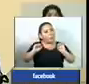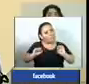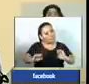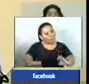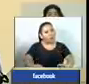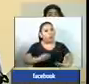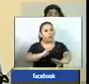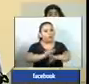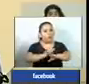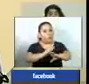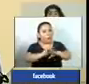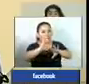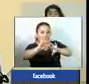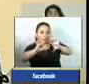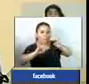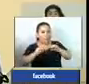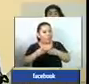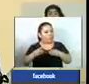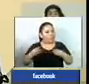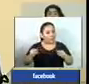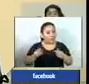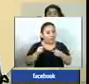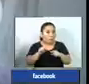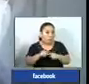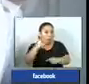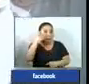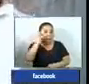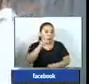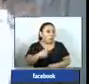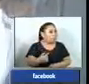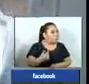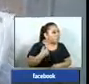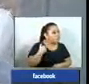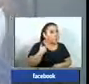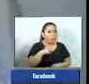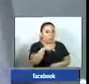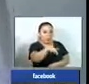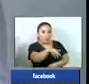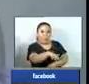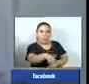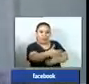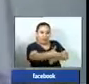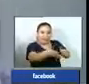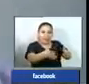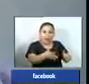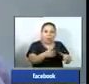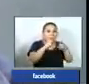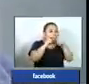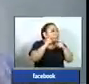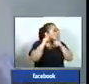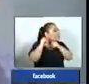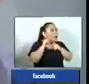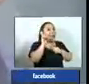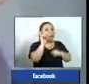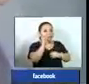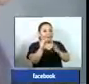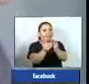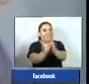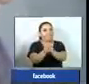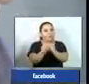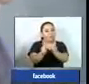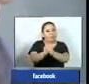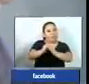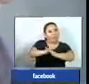importantemente la posibilidad de transmisión pero si alguien falla en usarlo en un recinto especialmente cerrado ya está vulnerando ese